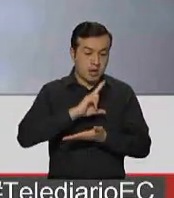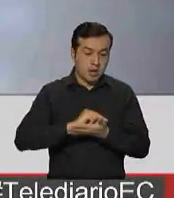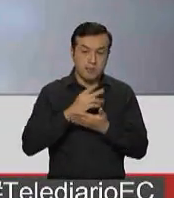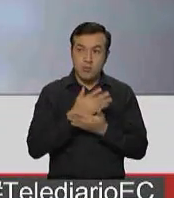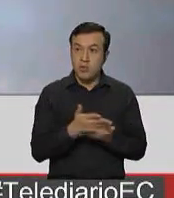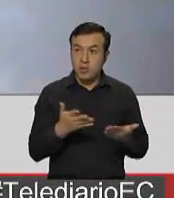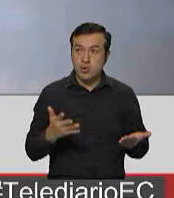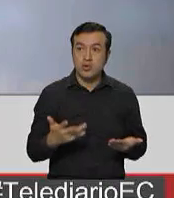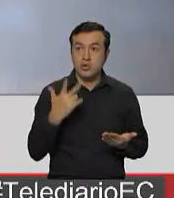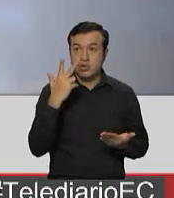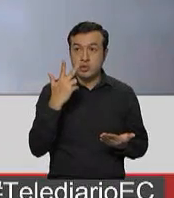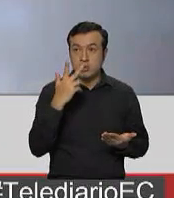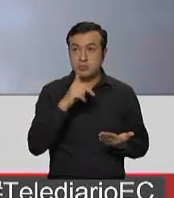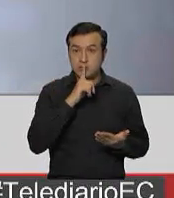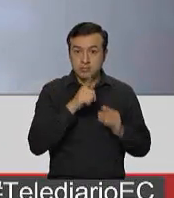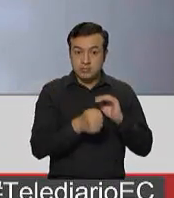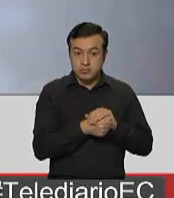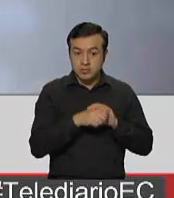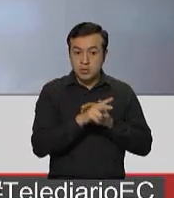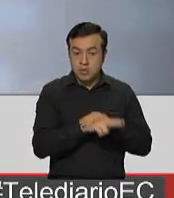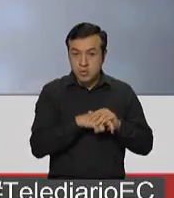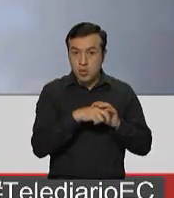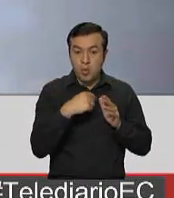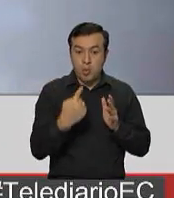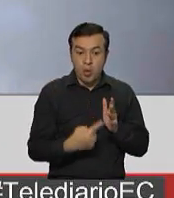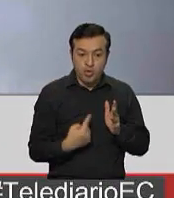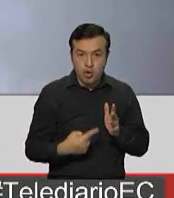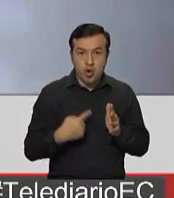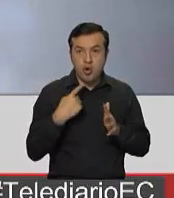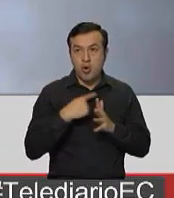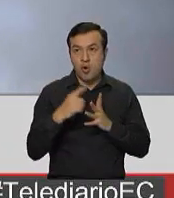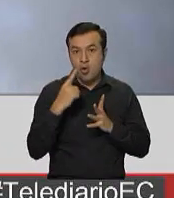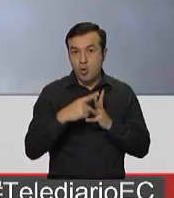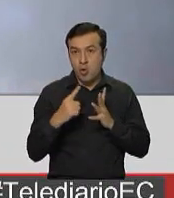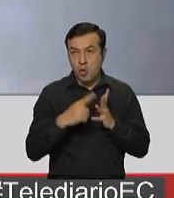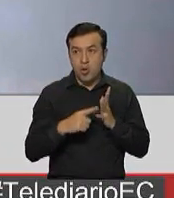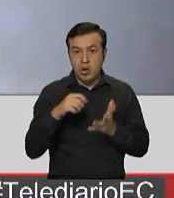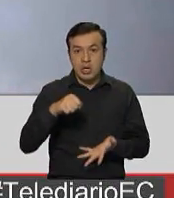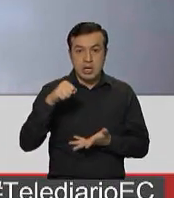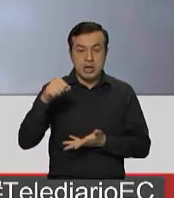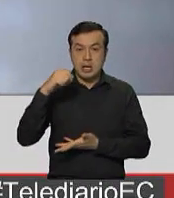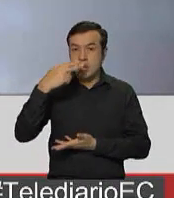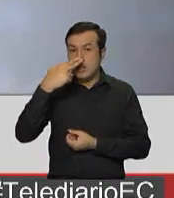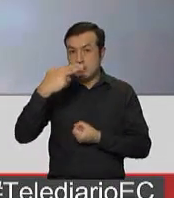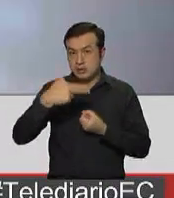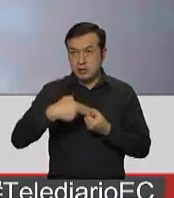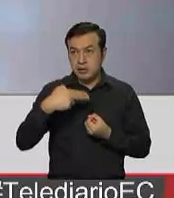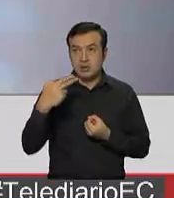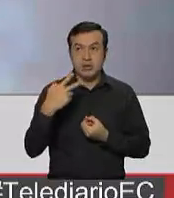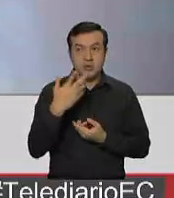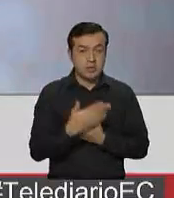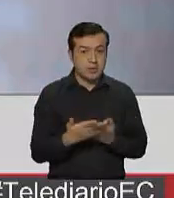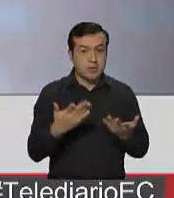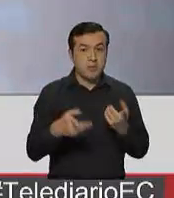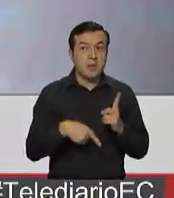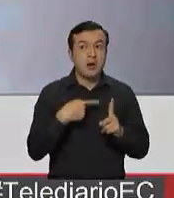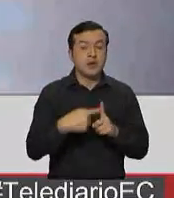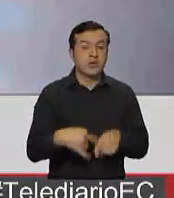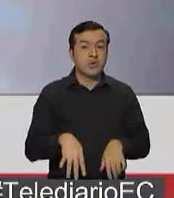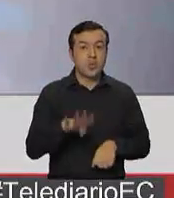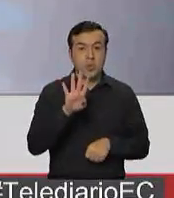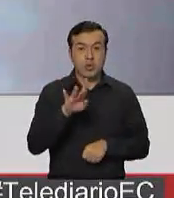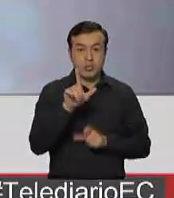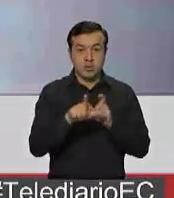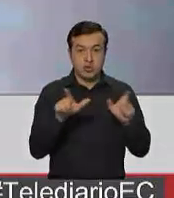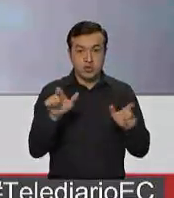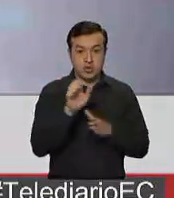se encontraron tres dragas de río, tres motores, tres pozos, varias canecas de combustible y un motor de luz. Además, se aprendieron a cuatro